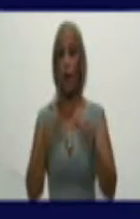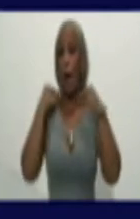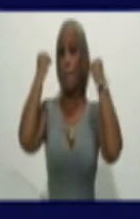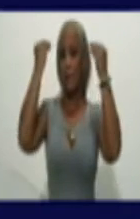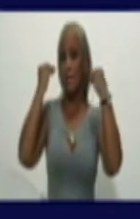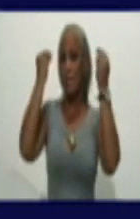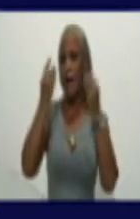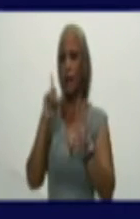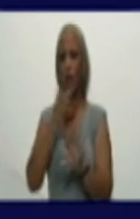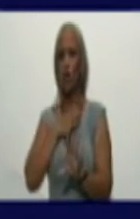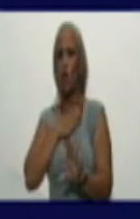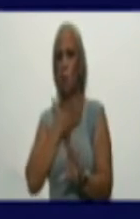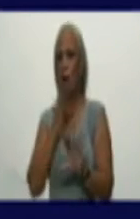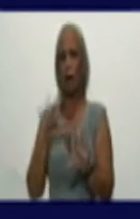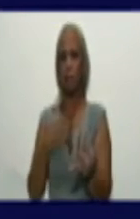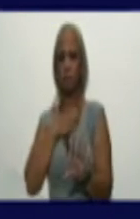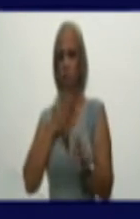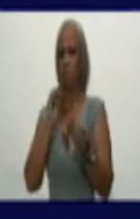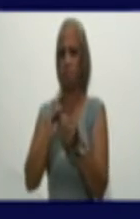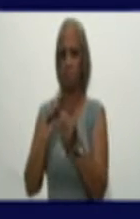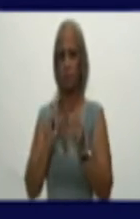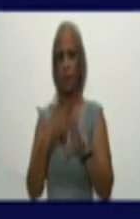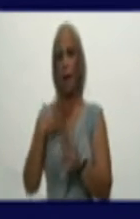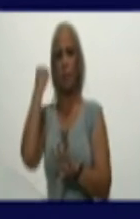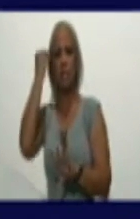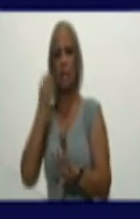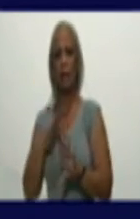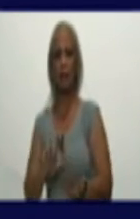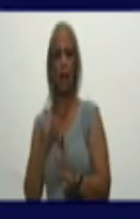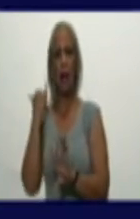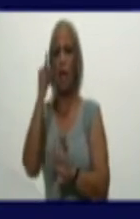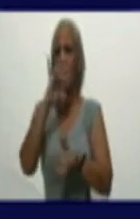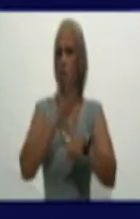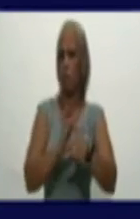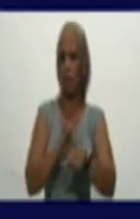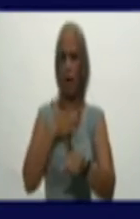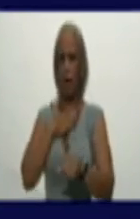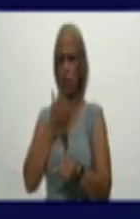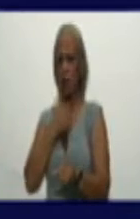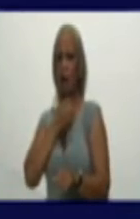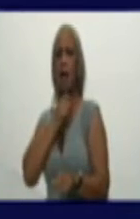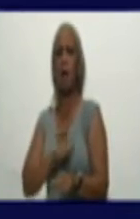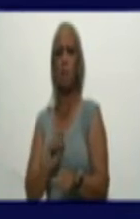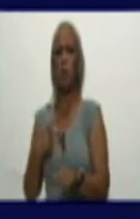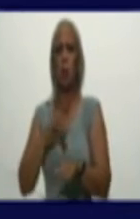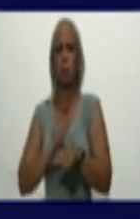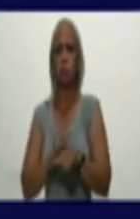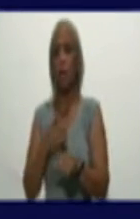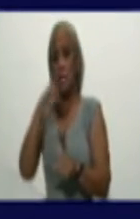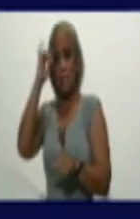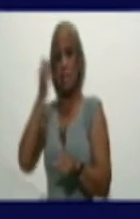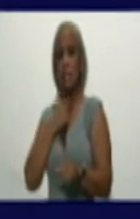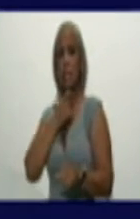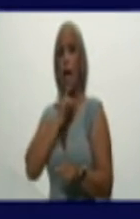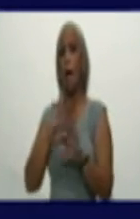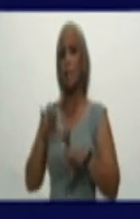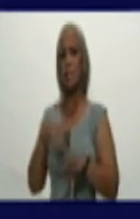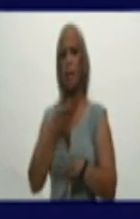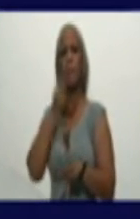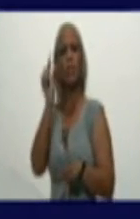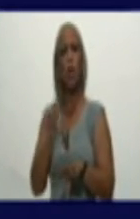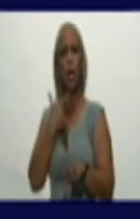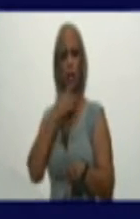que no nos va a tocar, a pensar que eso está lejos, a decir, por ejemplo, no, si me va a pasar, que pase. No podemos mirar